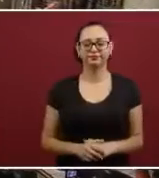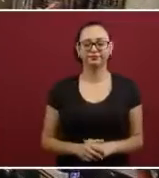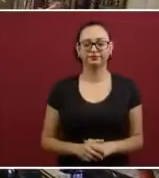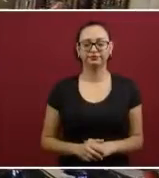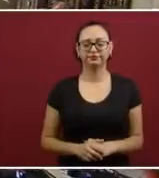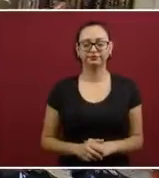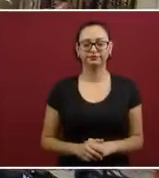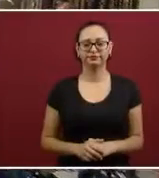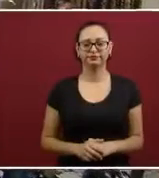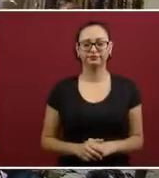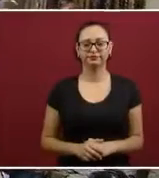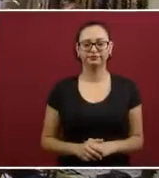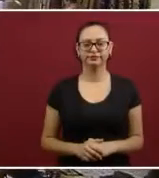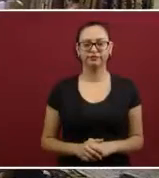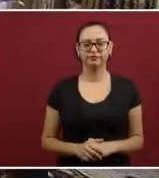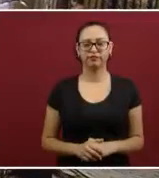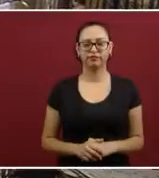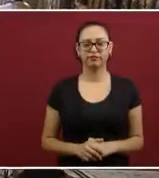Bueno,